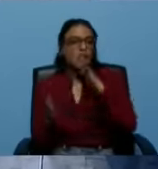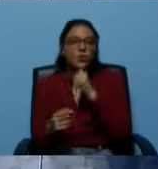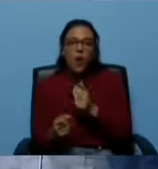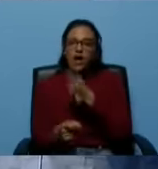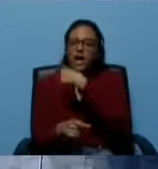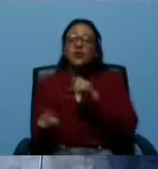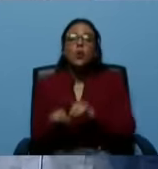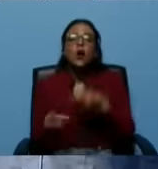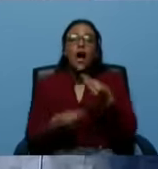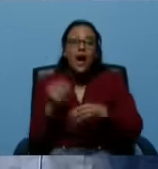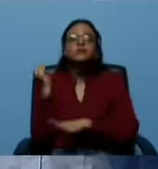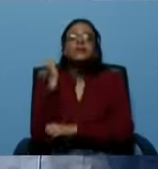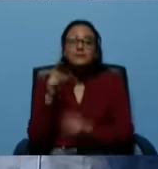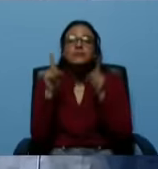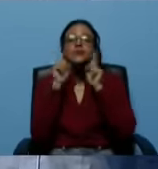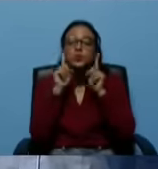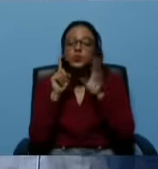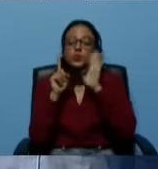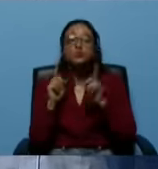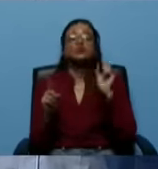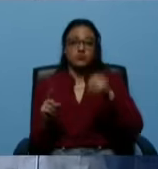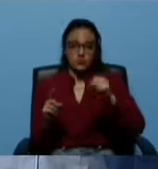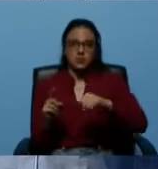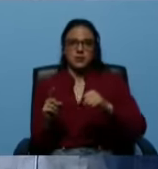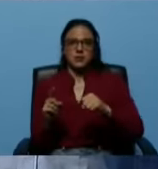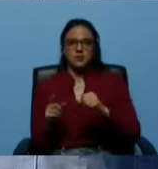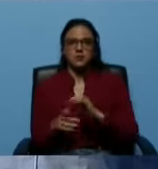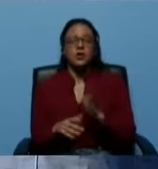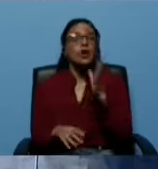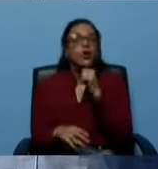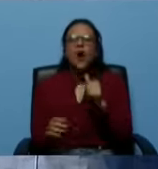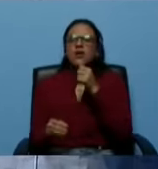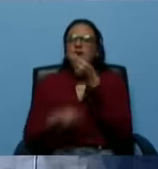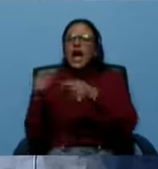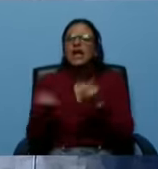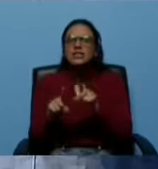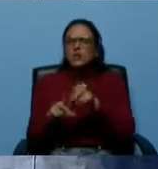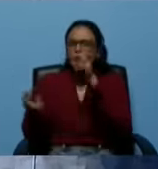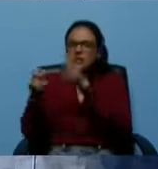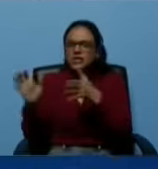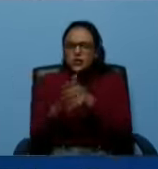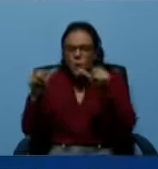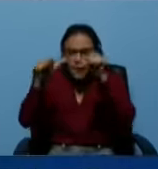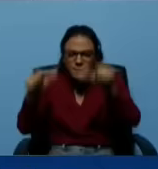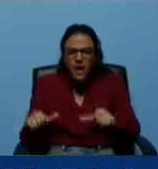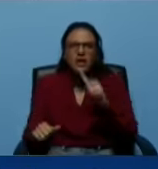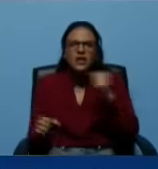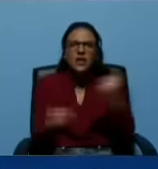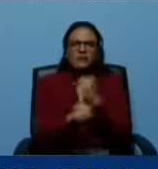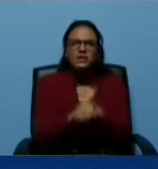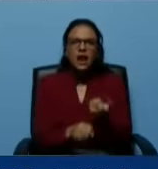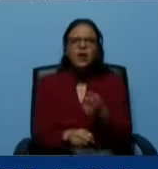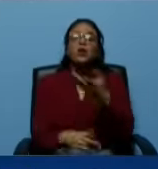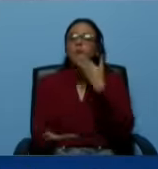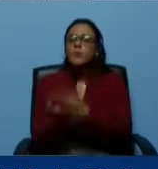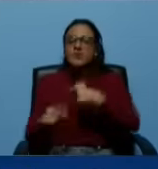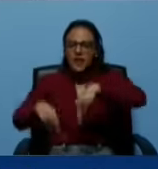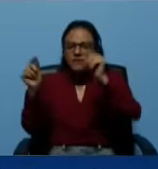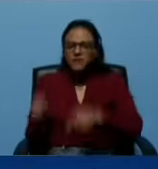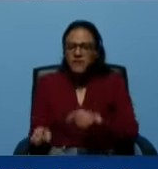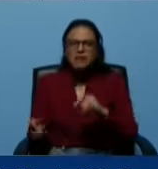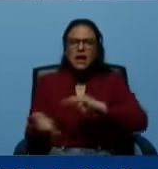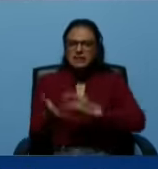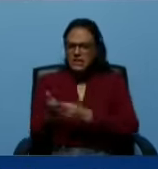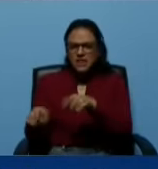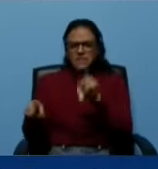hecho fraudulento. No tienen quién operó la máquina. Cuando piden las firmas, son firmas planas